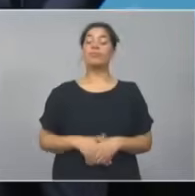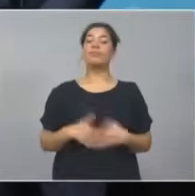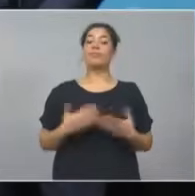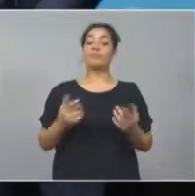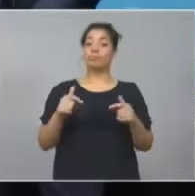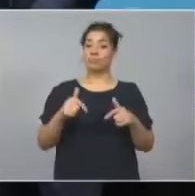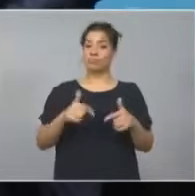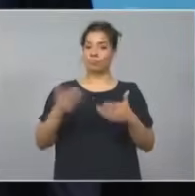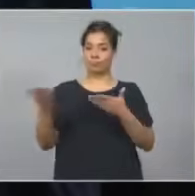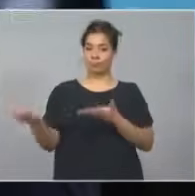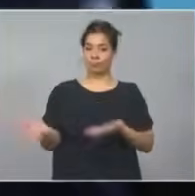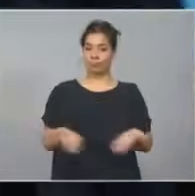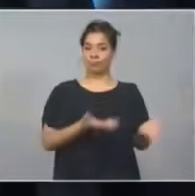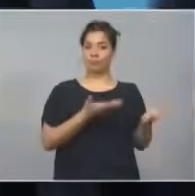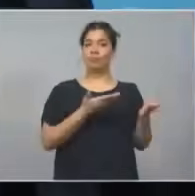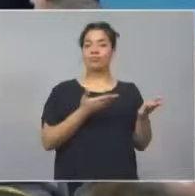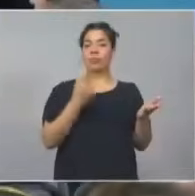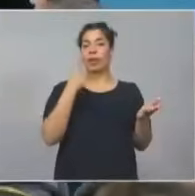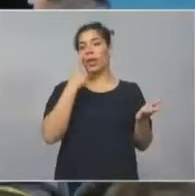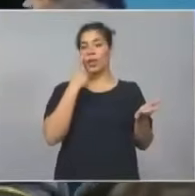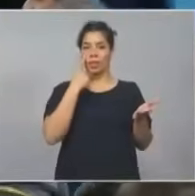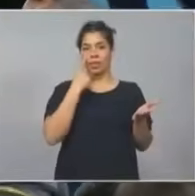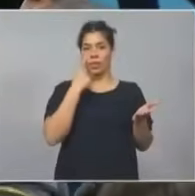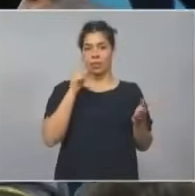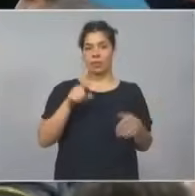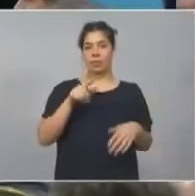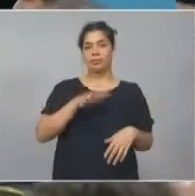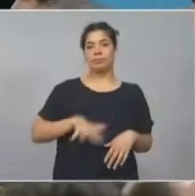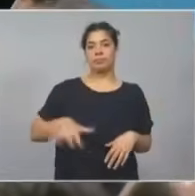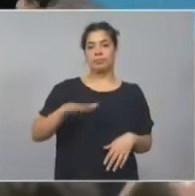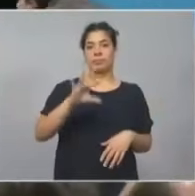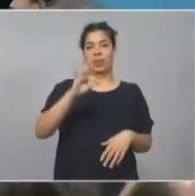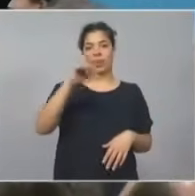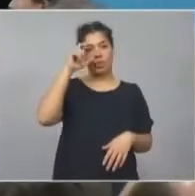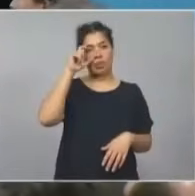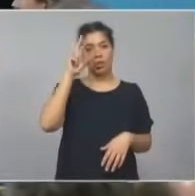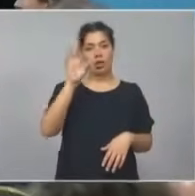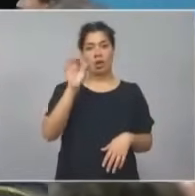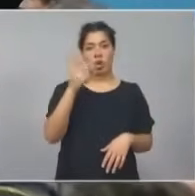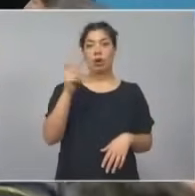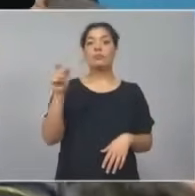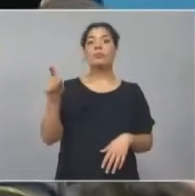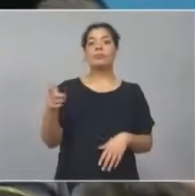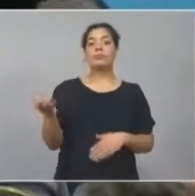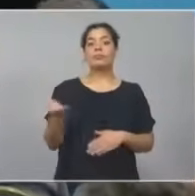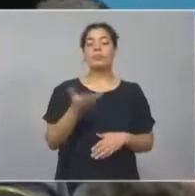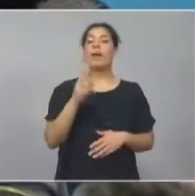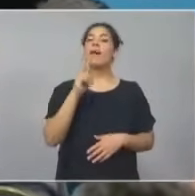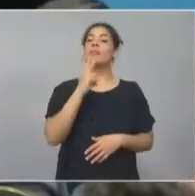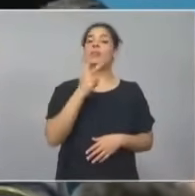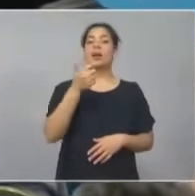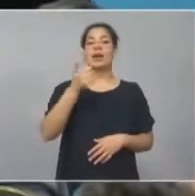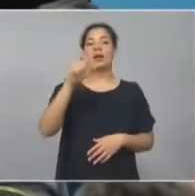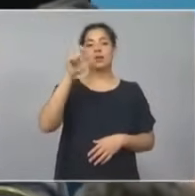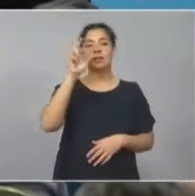Invitamos ahora al intendente de Deró, Esteban Alejandro Acervo.